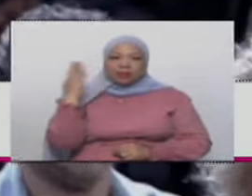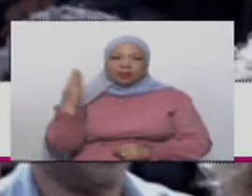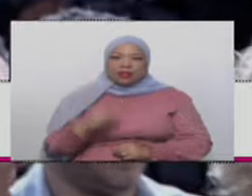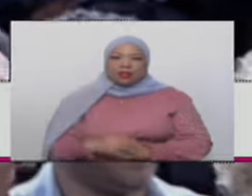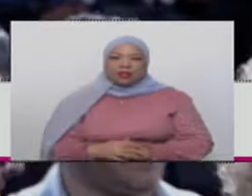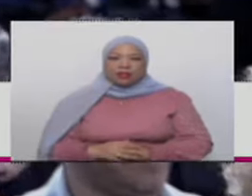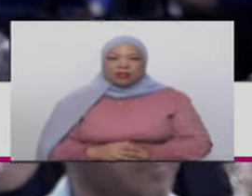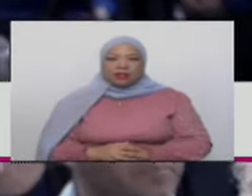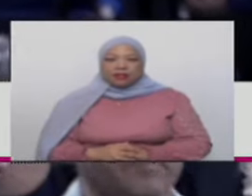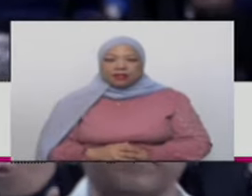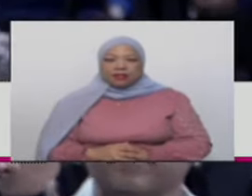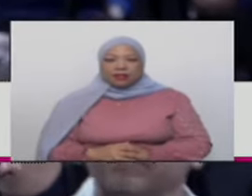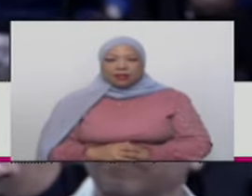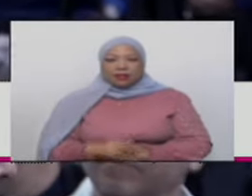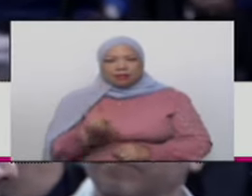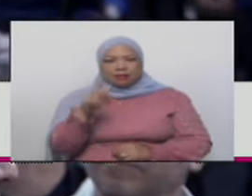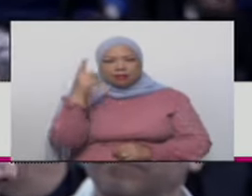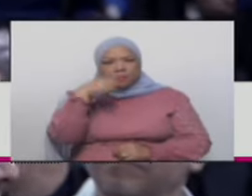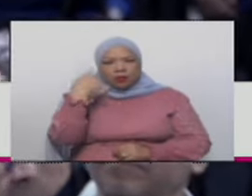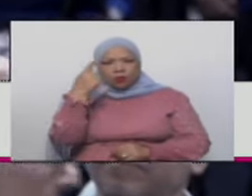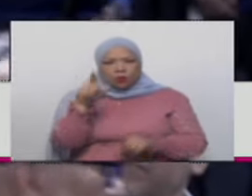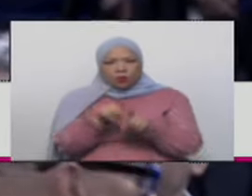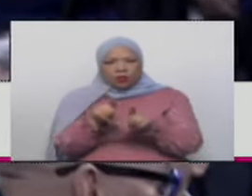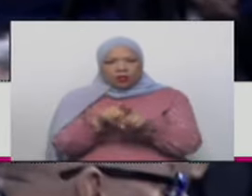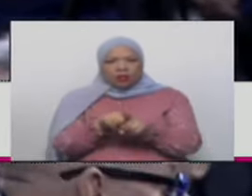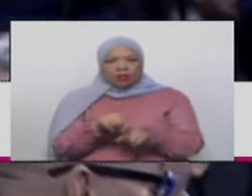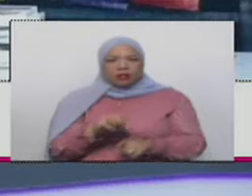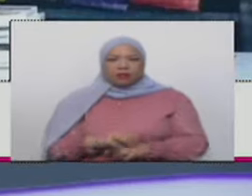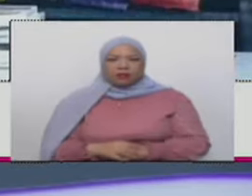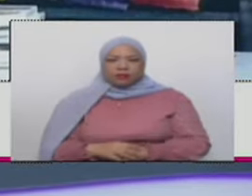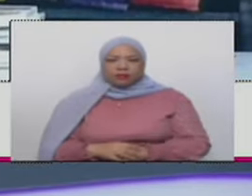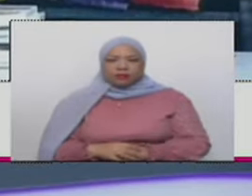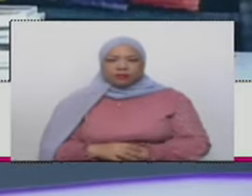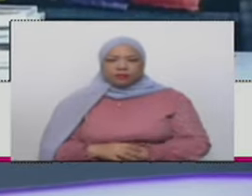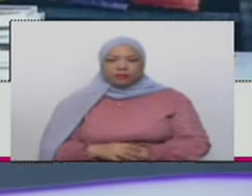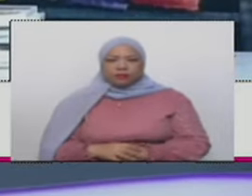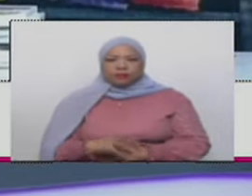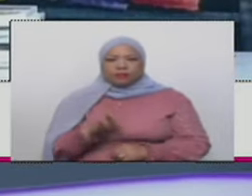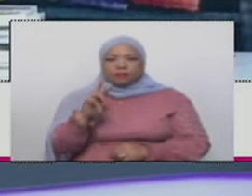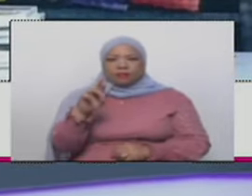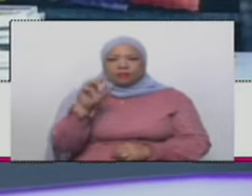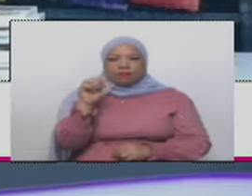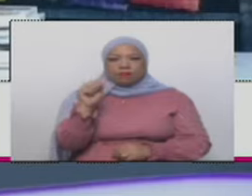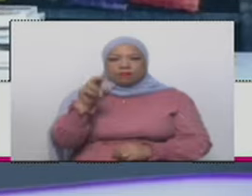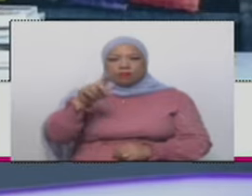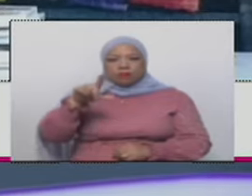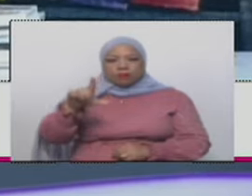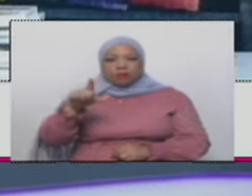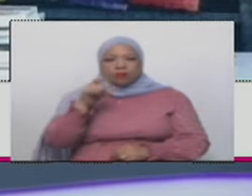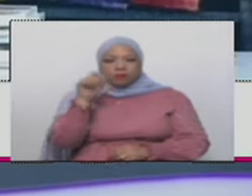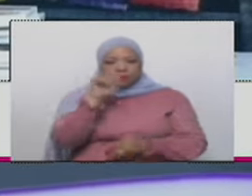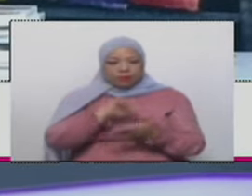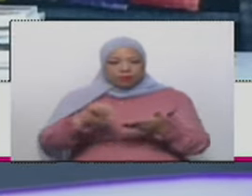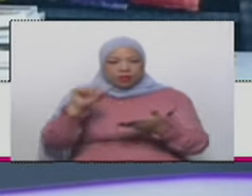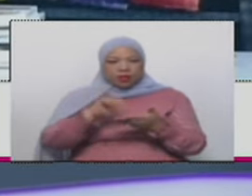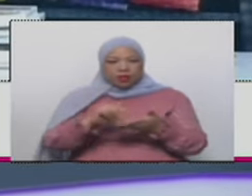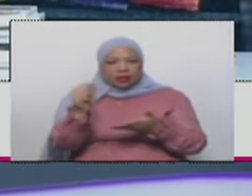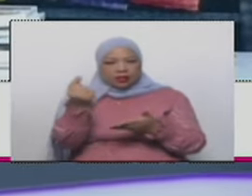parece el doble de Amelías, ¿verdad? El gran Raúl Casal, aquí dice escritor y